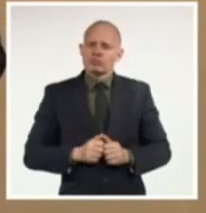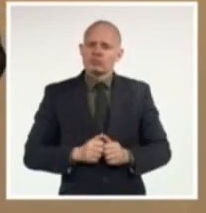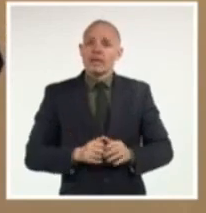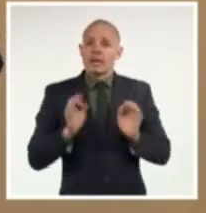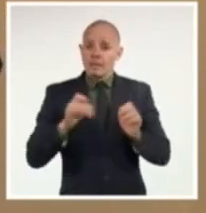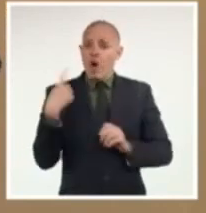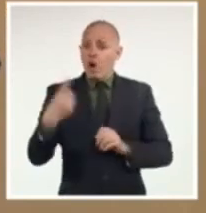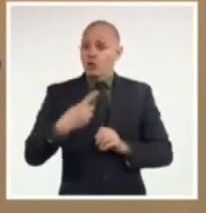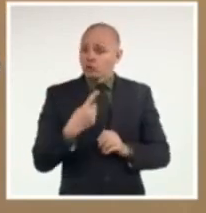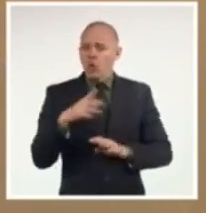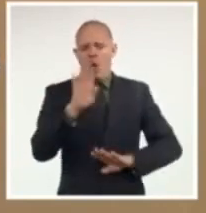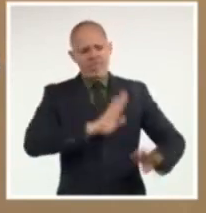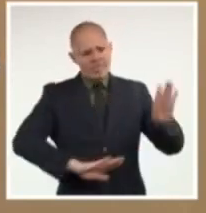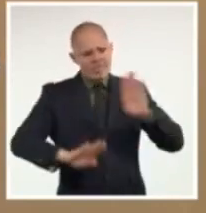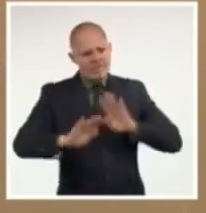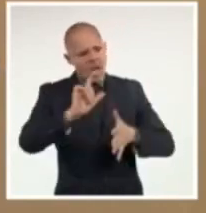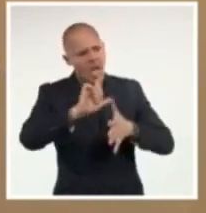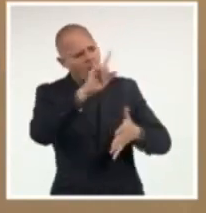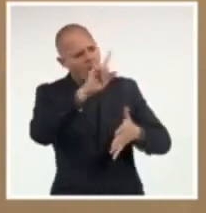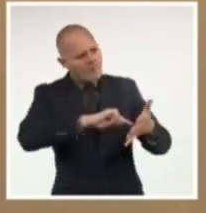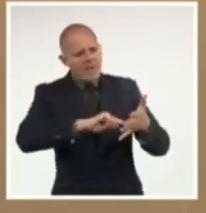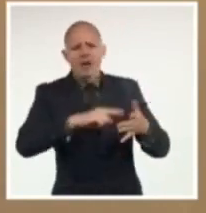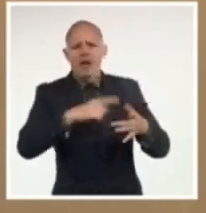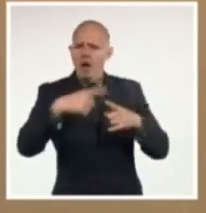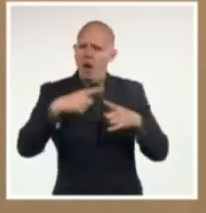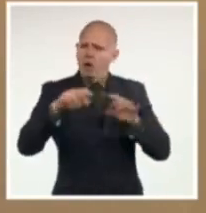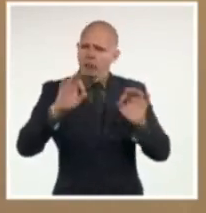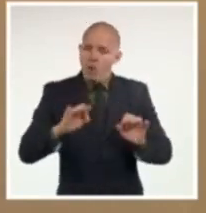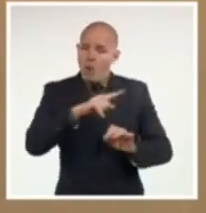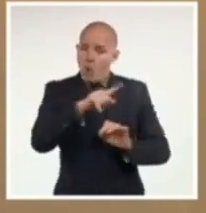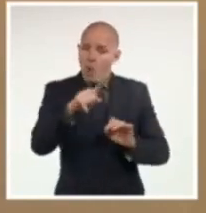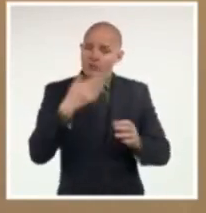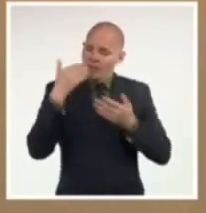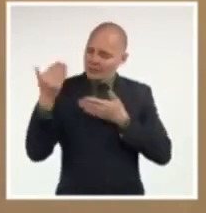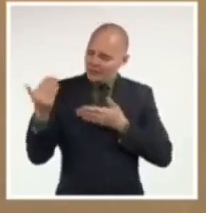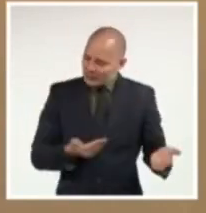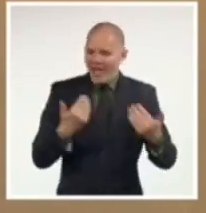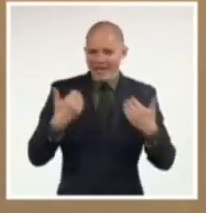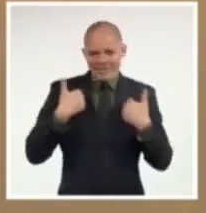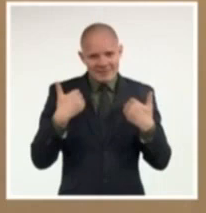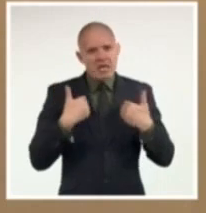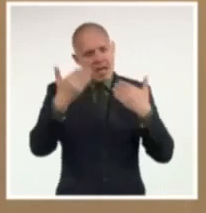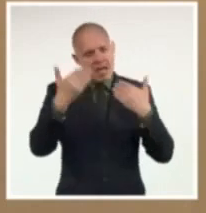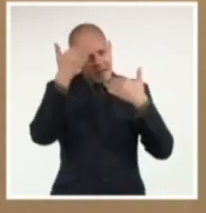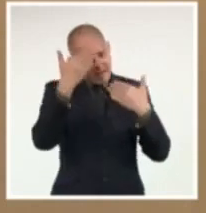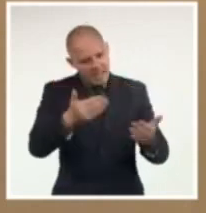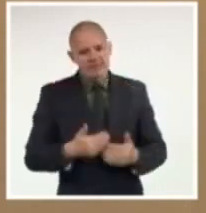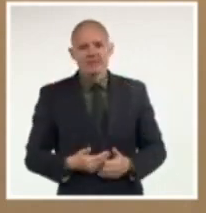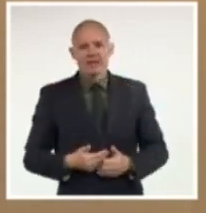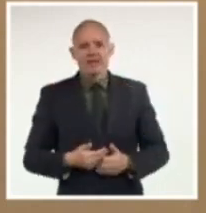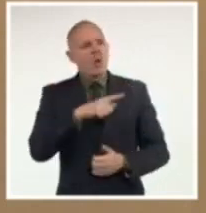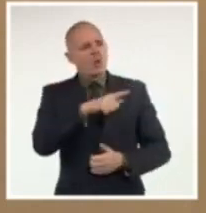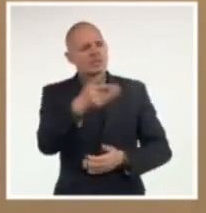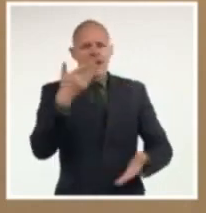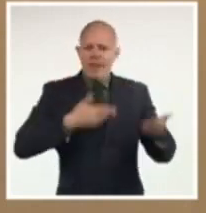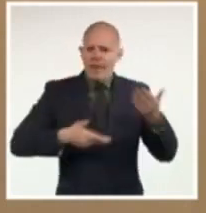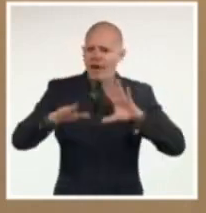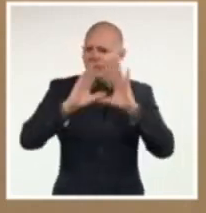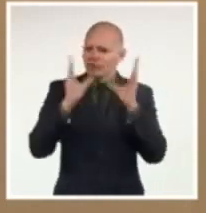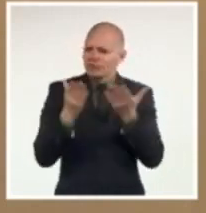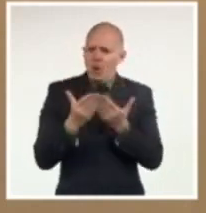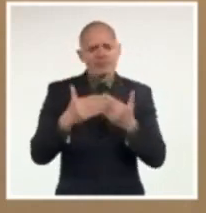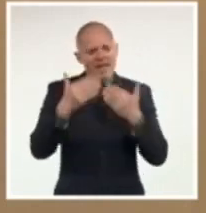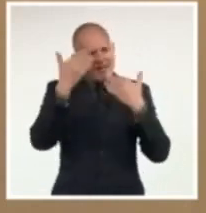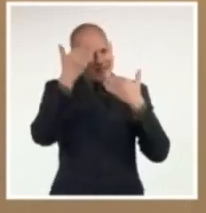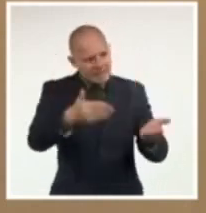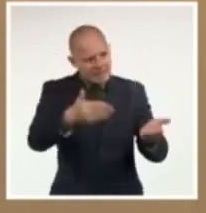por nuestra América. Y muchísimas gracias por habernos acogido y muchísimas gracias por todos los sentimientos que han compartido con nosotros.